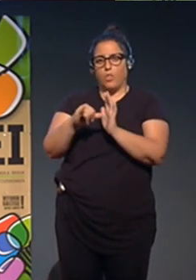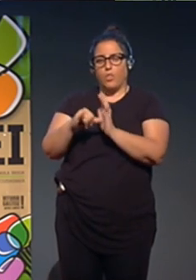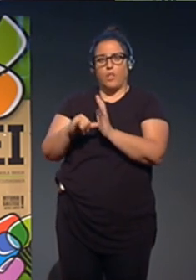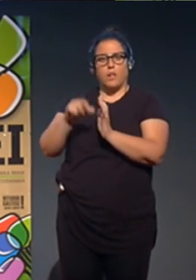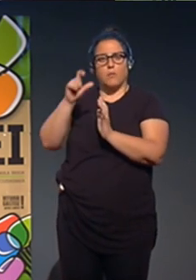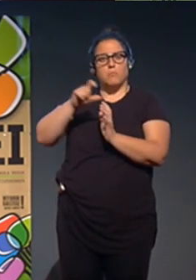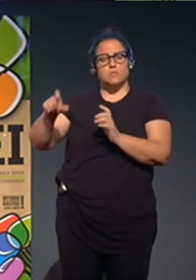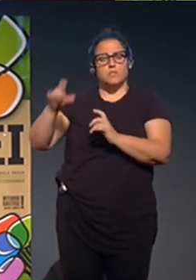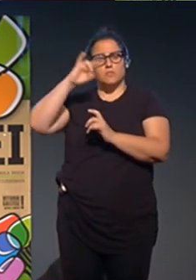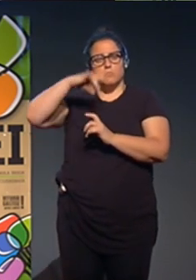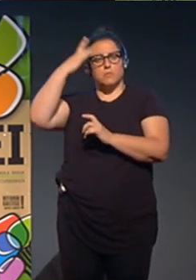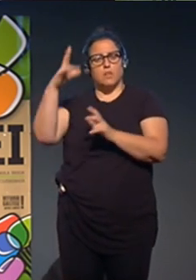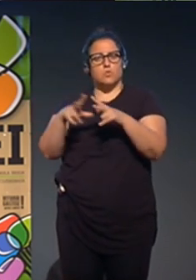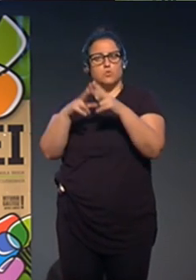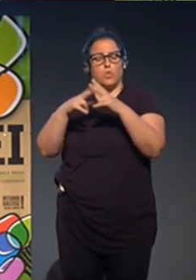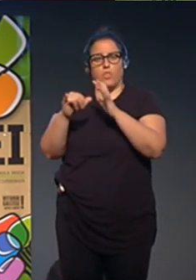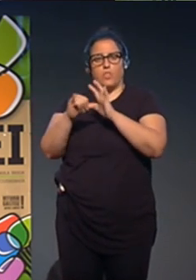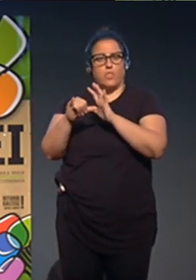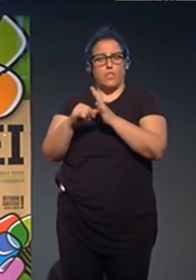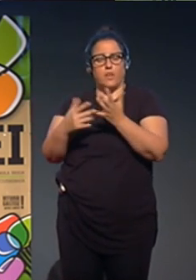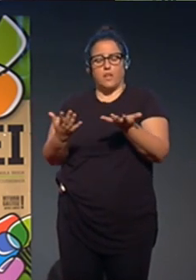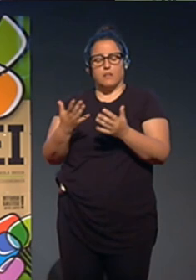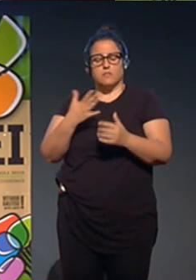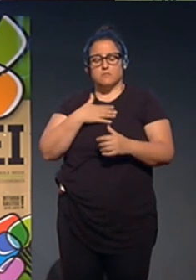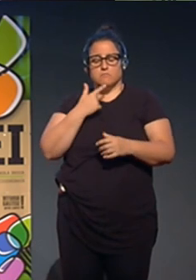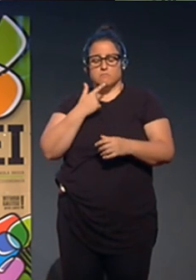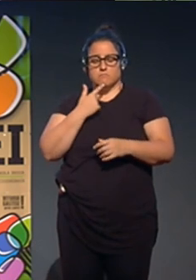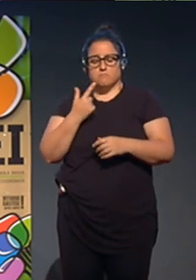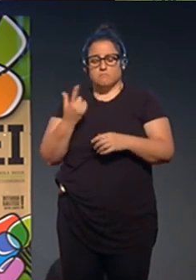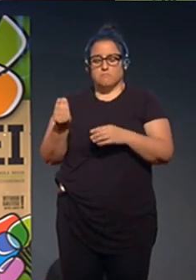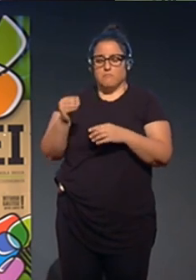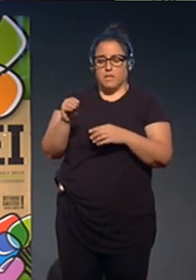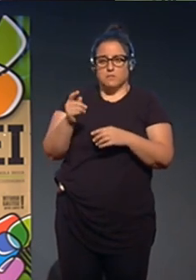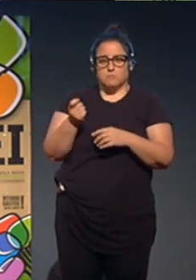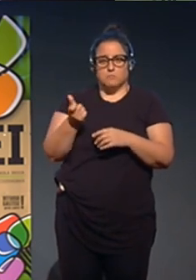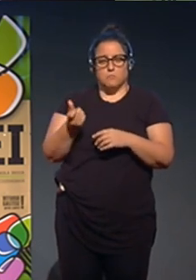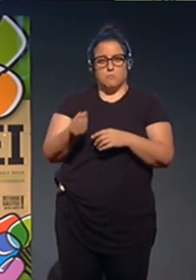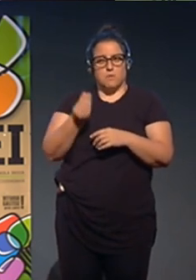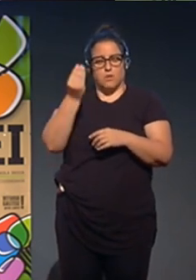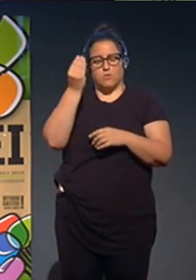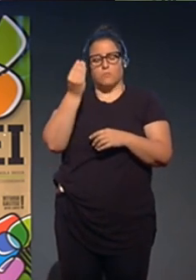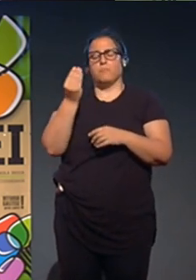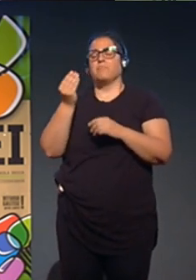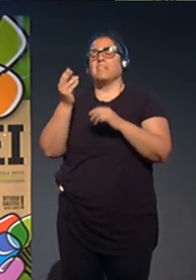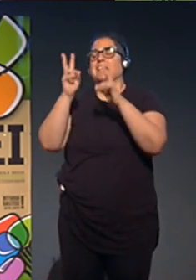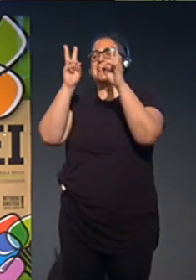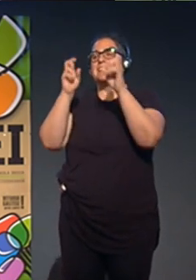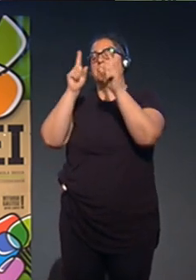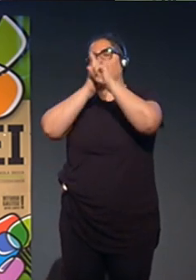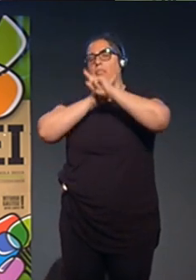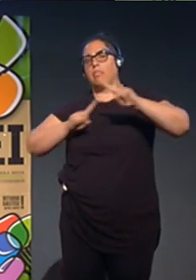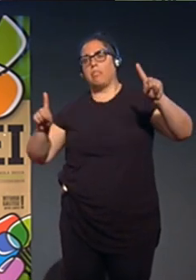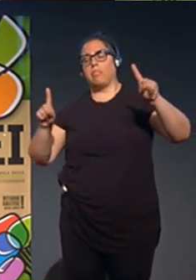emprendedores y de la sociedad local por eso eso sería Añadir ese punto con respecto a lo del lavado verde estoy de